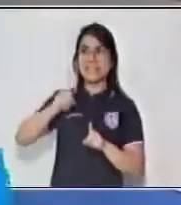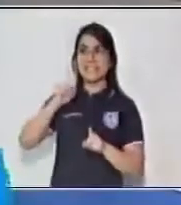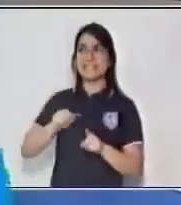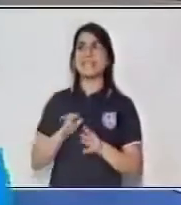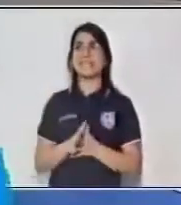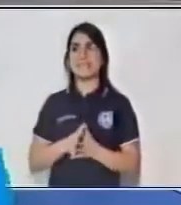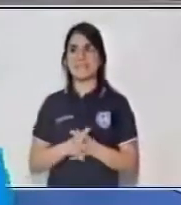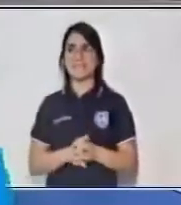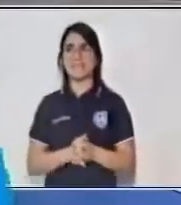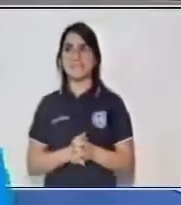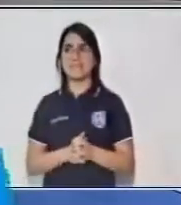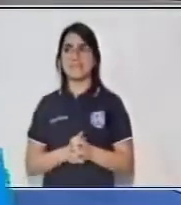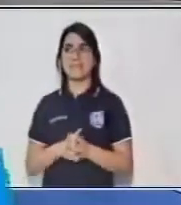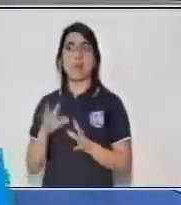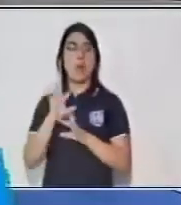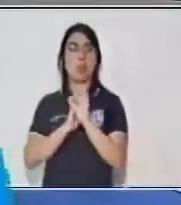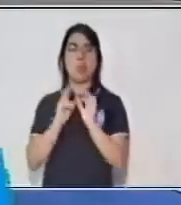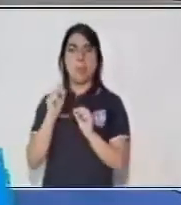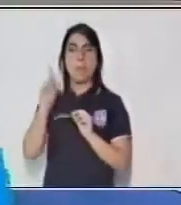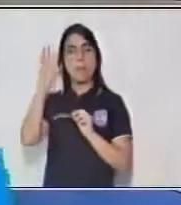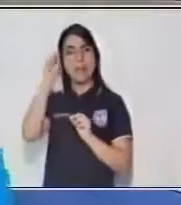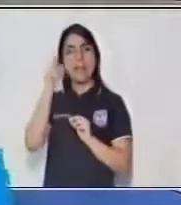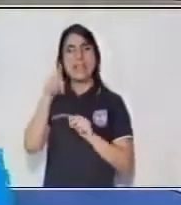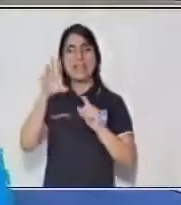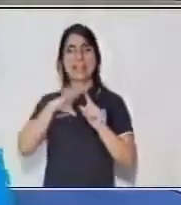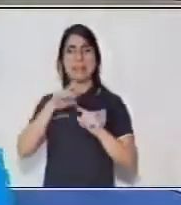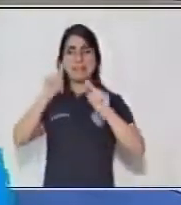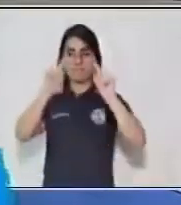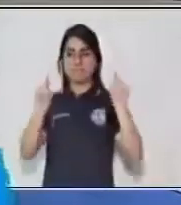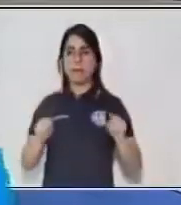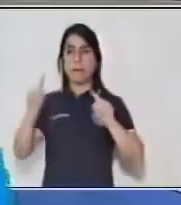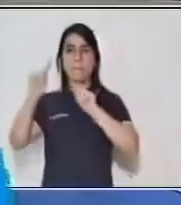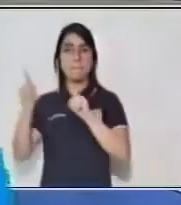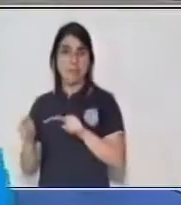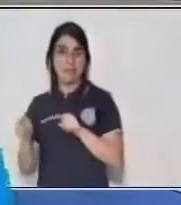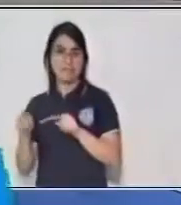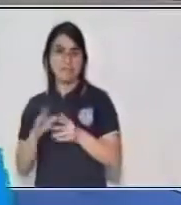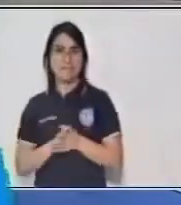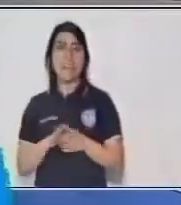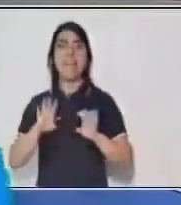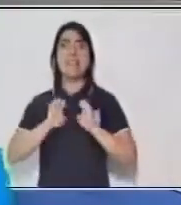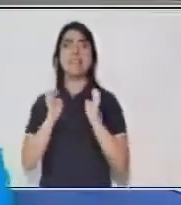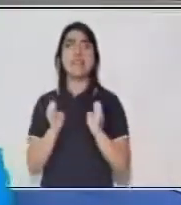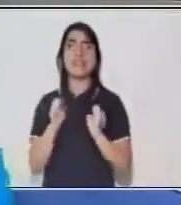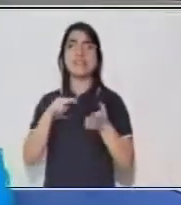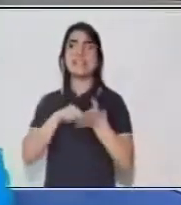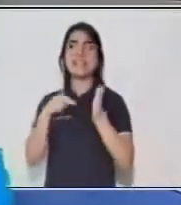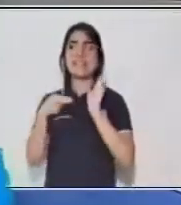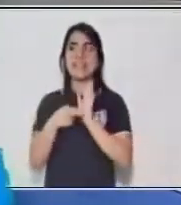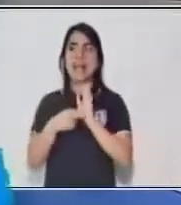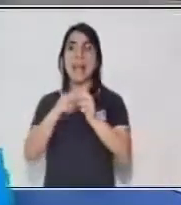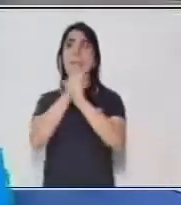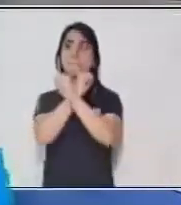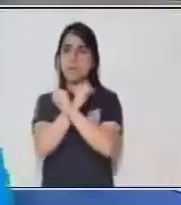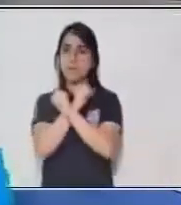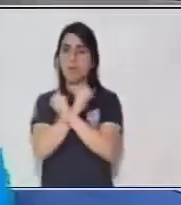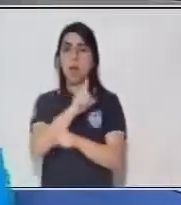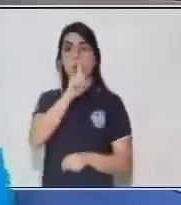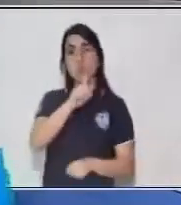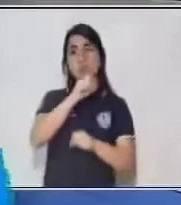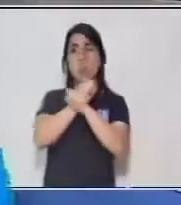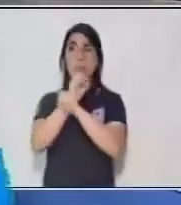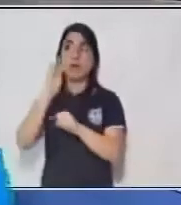Ahora te toca a ti seguir con el ejercicio. Ya vimos que cuando tenemos el exponente negativo, vamos a